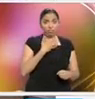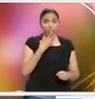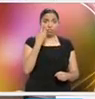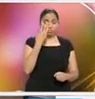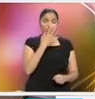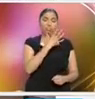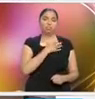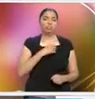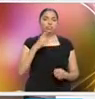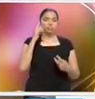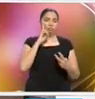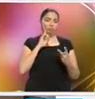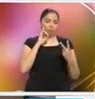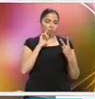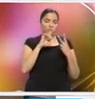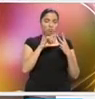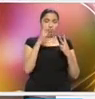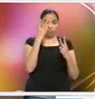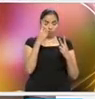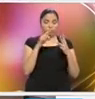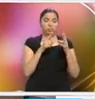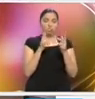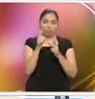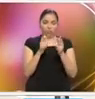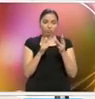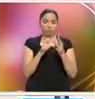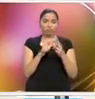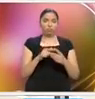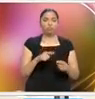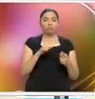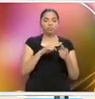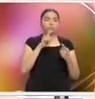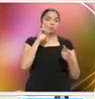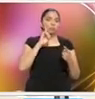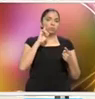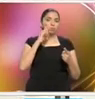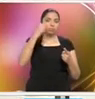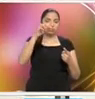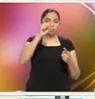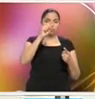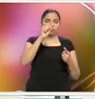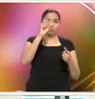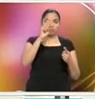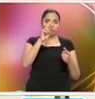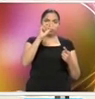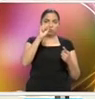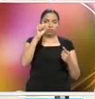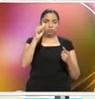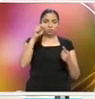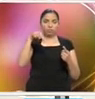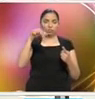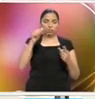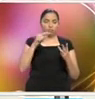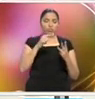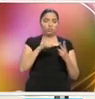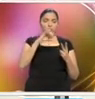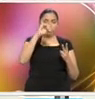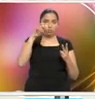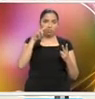una hija, después 2 gemelos. La hija se llamaba Susana y los mellizos eran Judith y Hamlet, eran niña y niño.